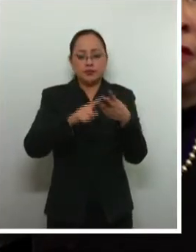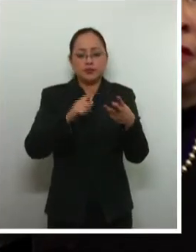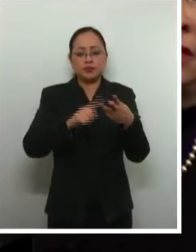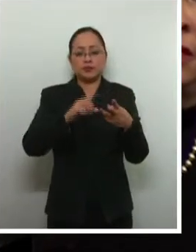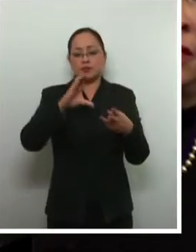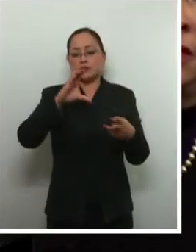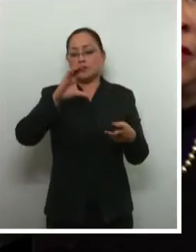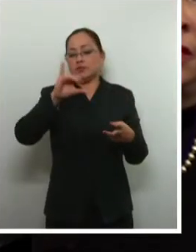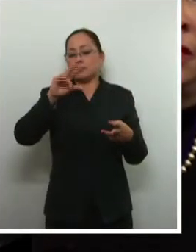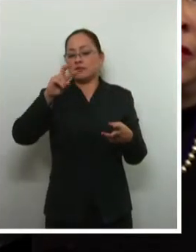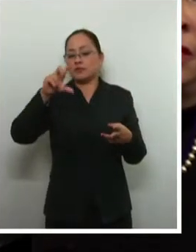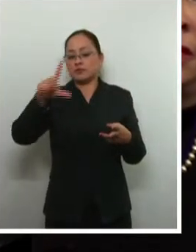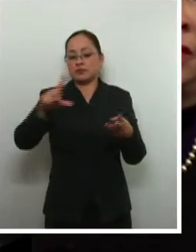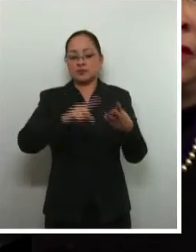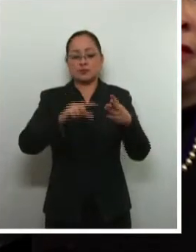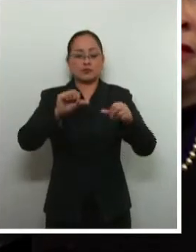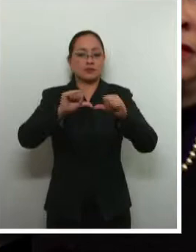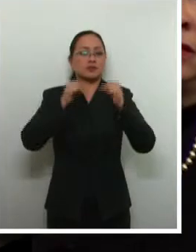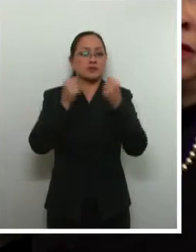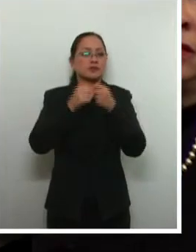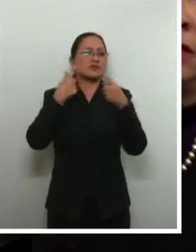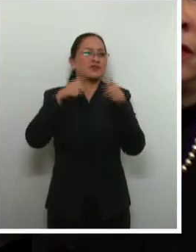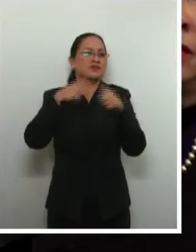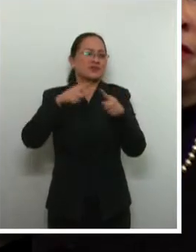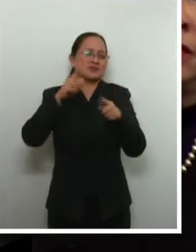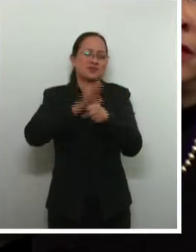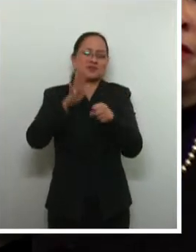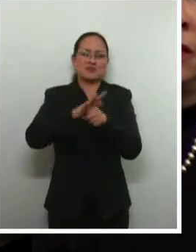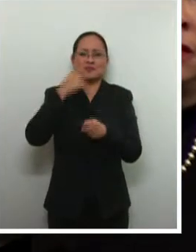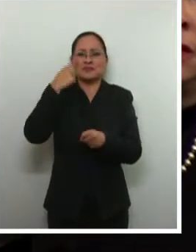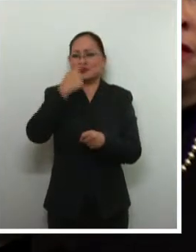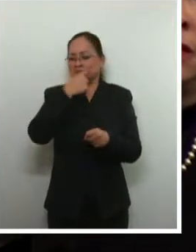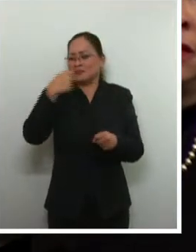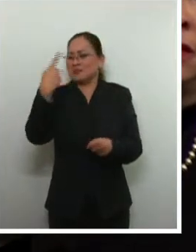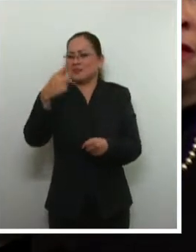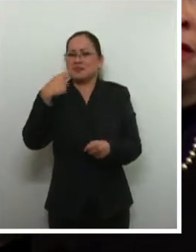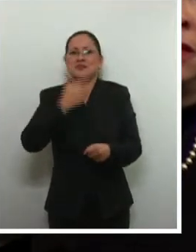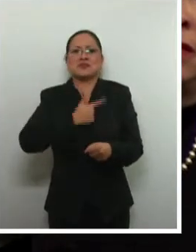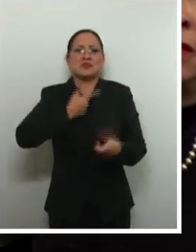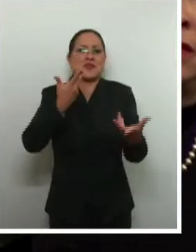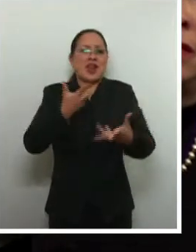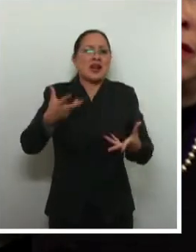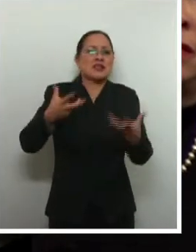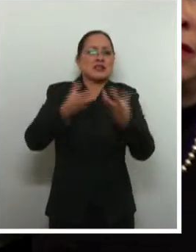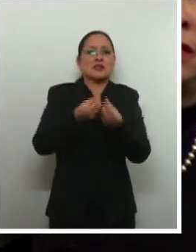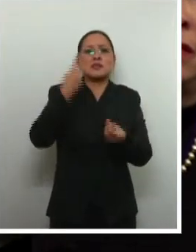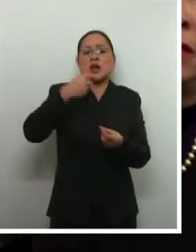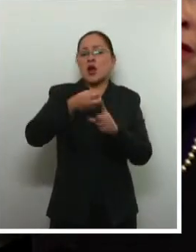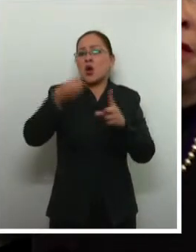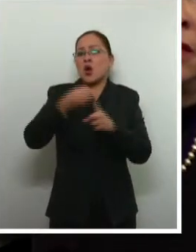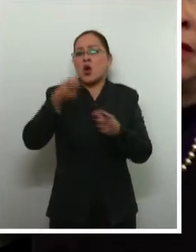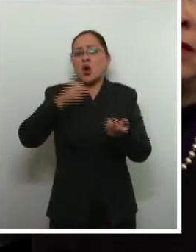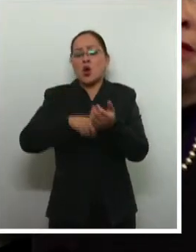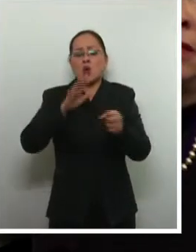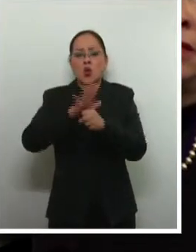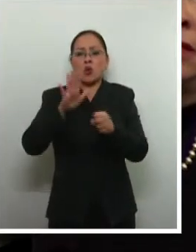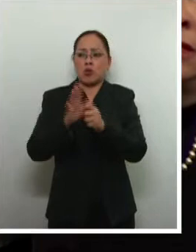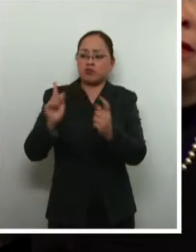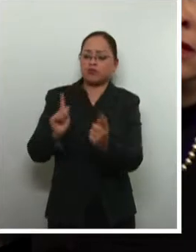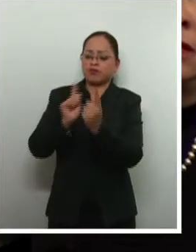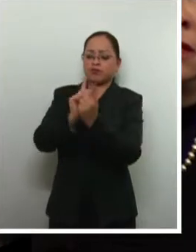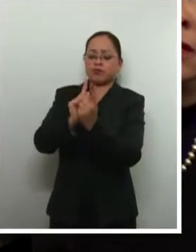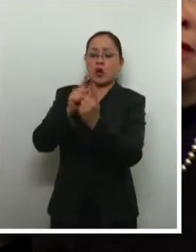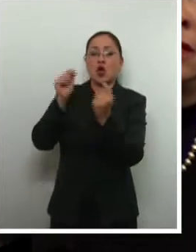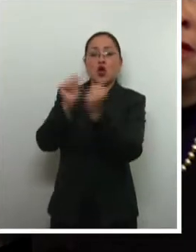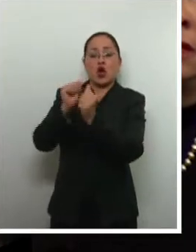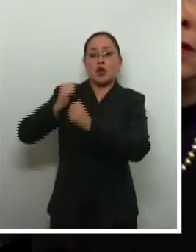asociaciones, como haya preferido organizarse la sociedad, para que tenga una interlocución directa